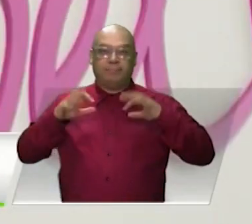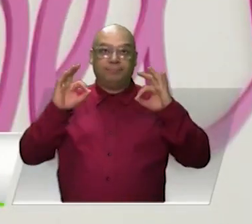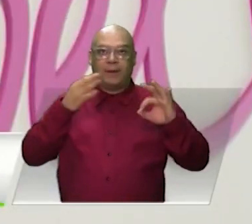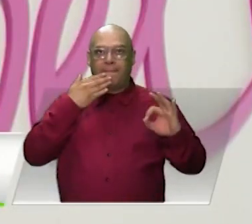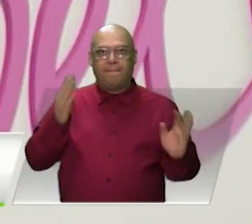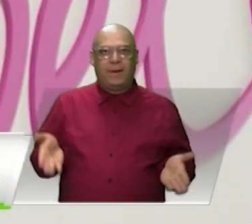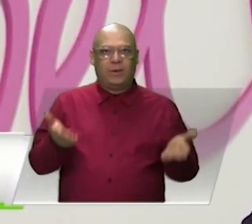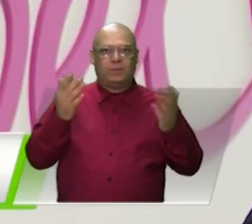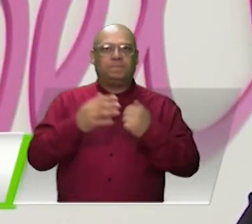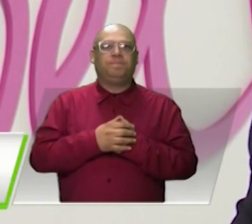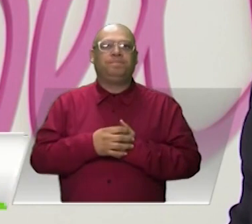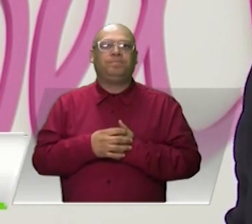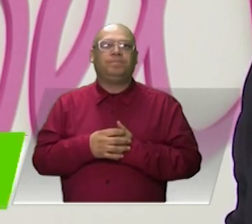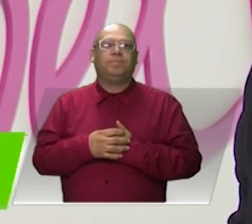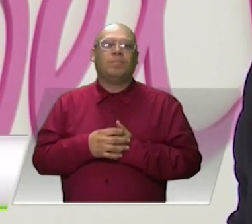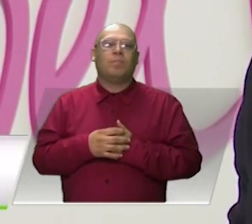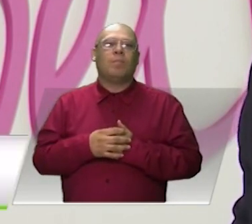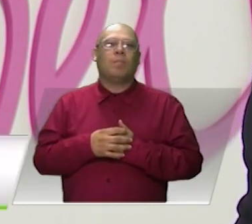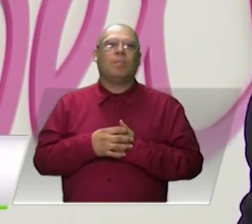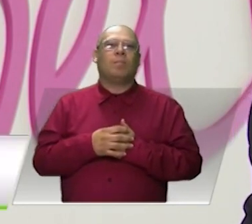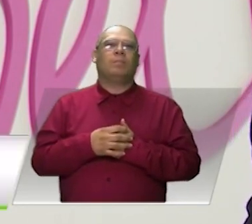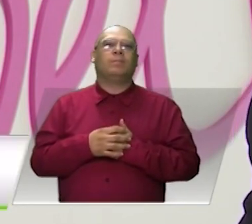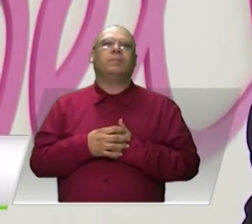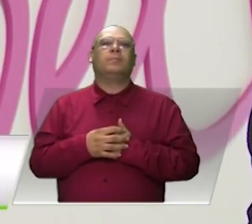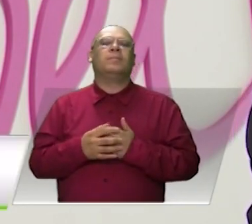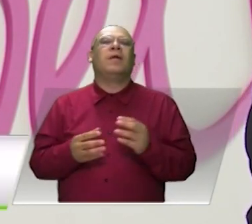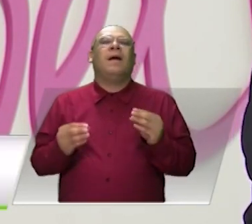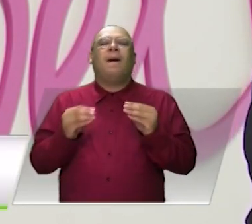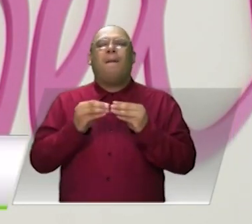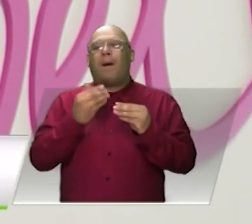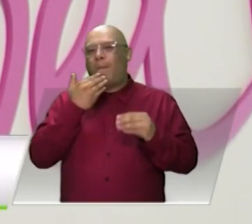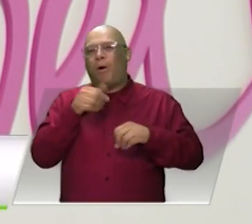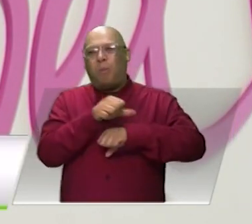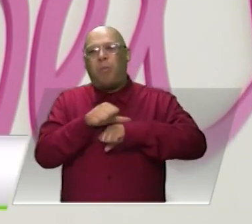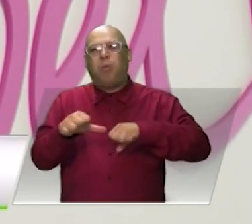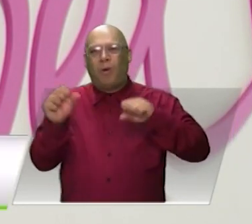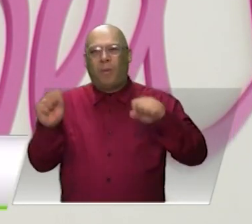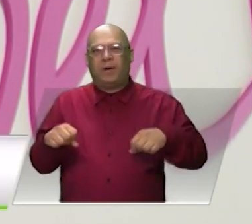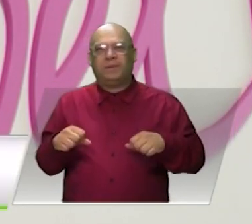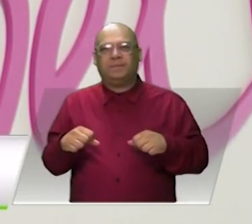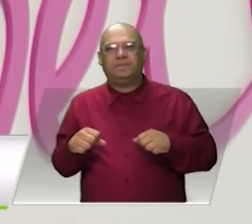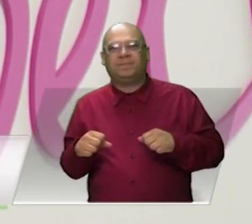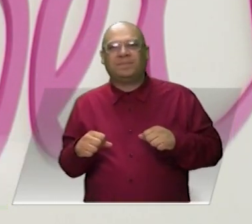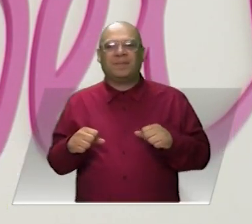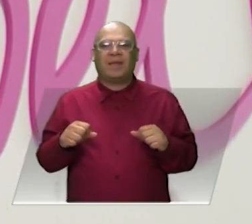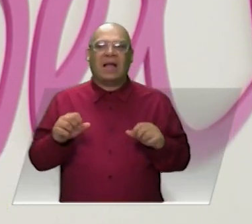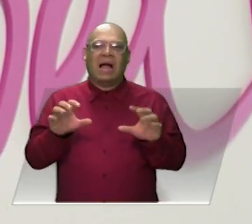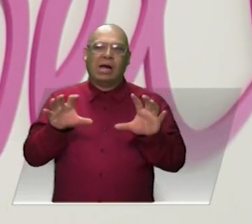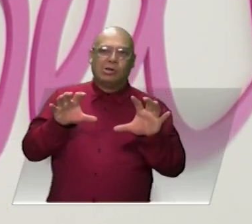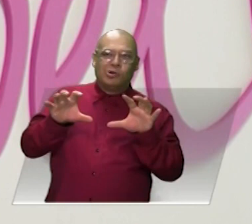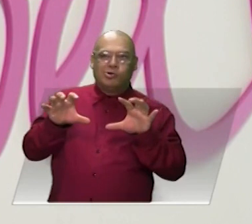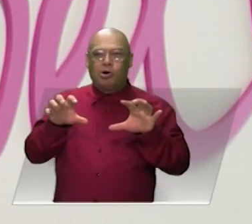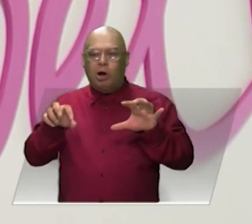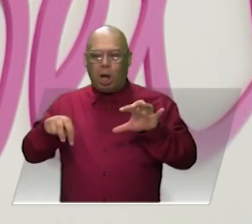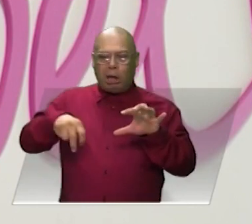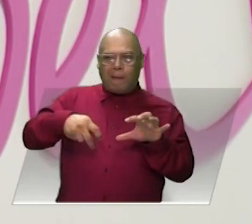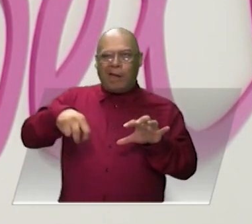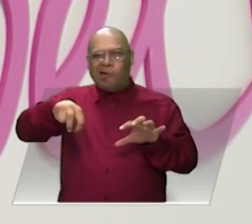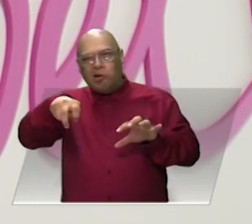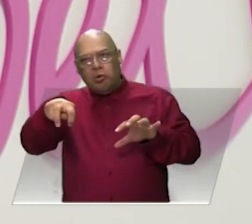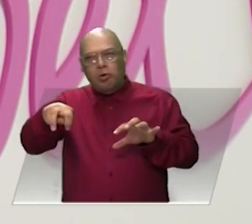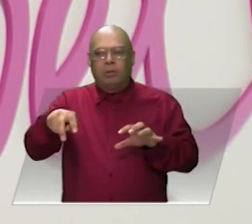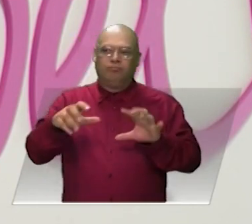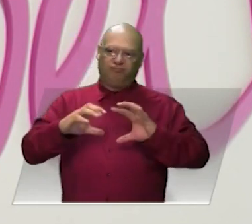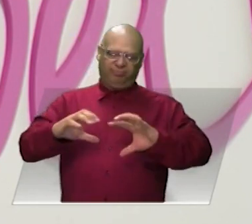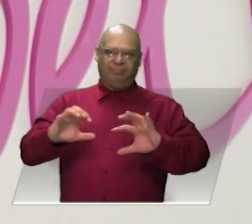en ortopea pediátrica podemos mejorar las condiciones digamos de deformidades en miembros inferiores o miembros Superiores de